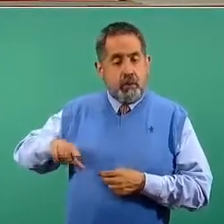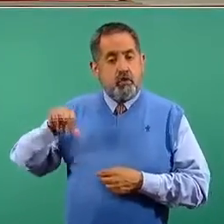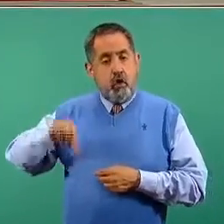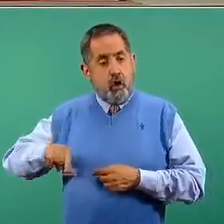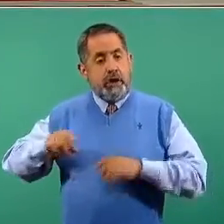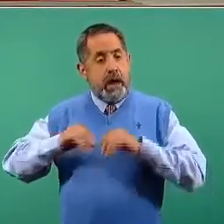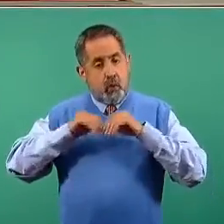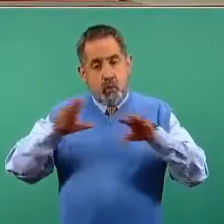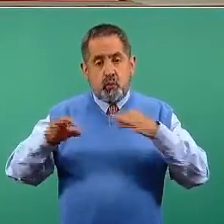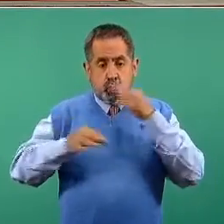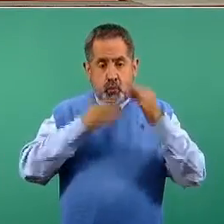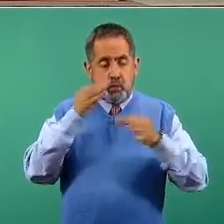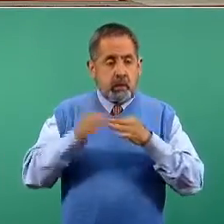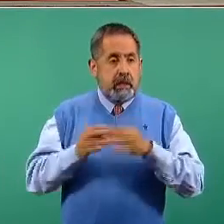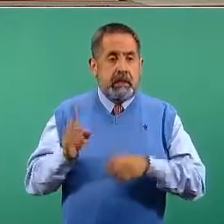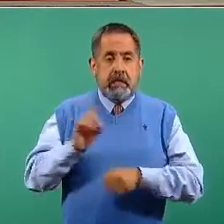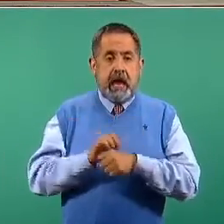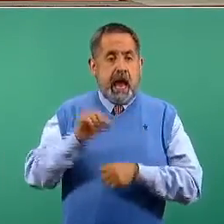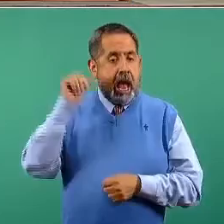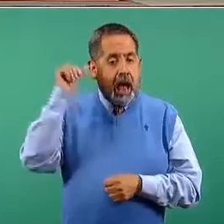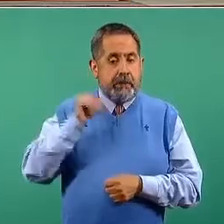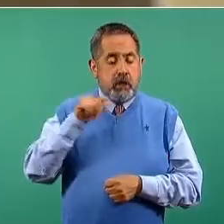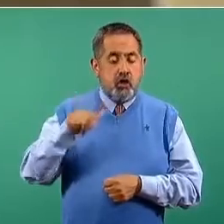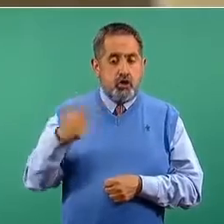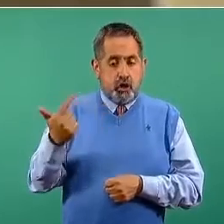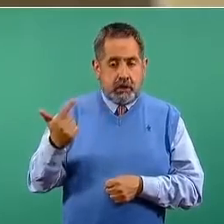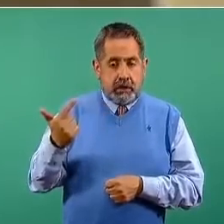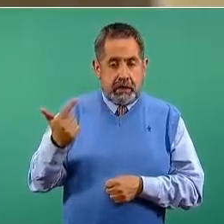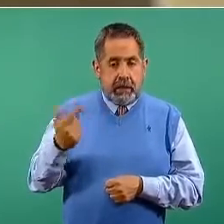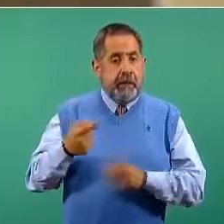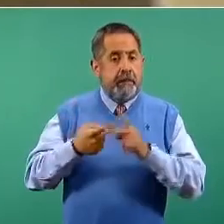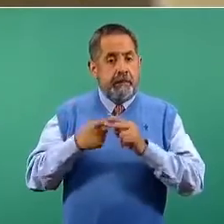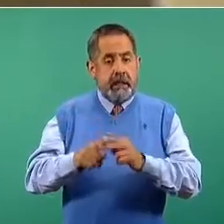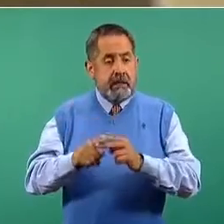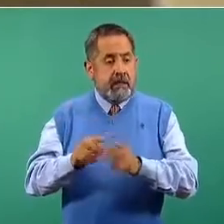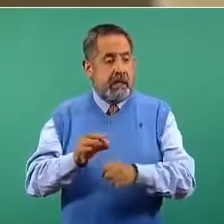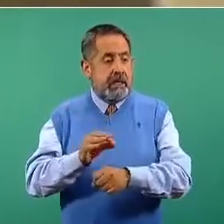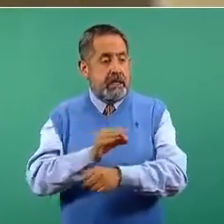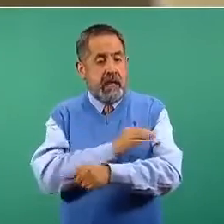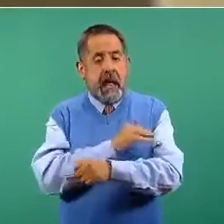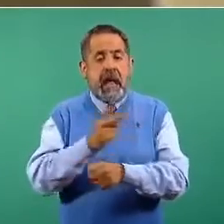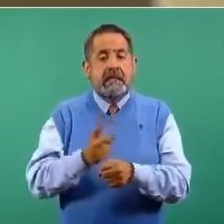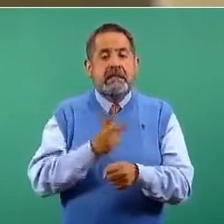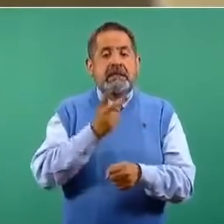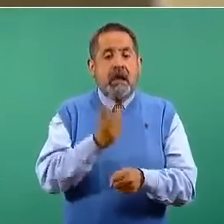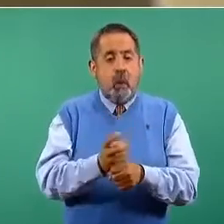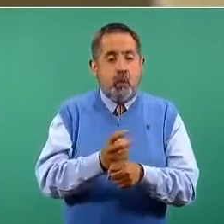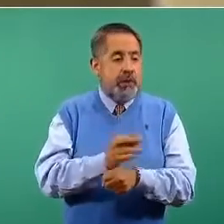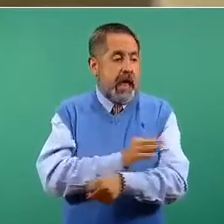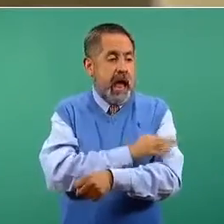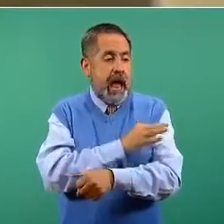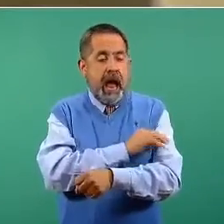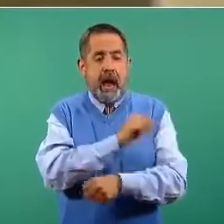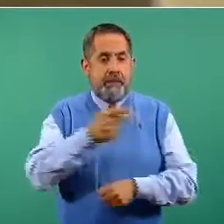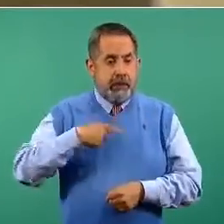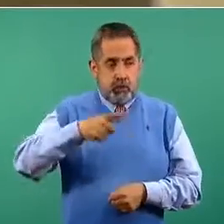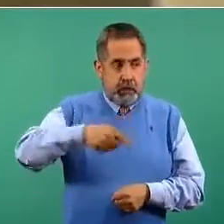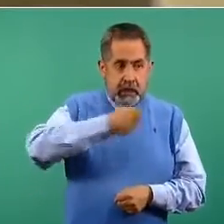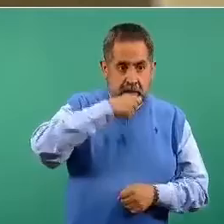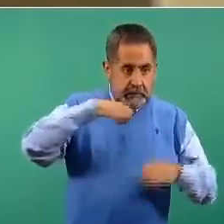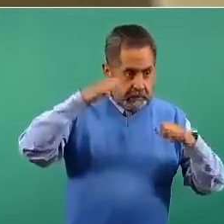hoy que a partir del 12 de abril va a empezar la vacunación de segundas dosis para casi toda la Ciudad de México.